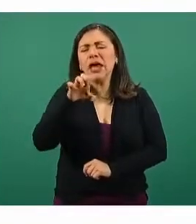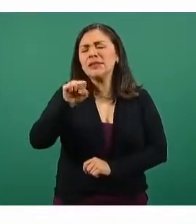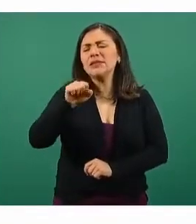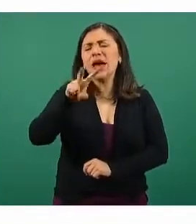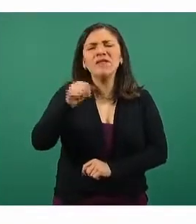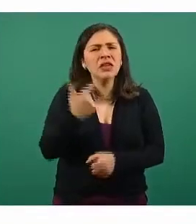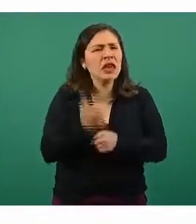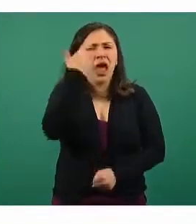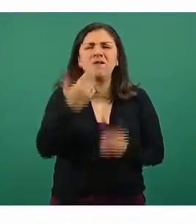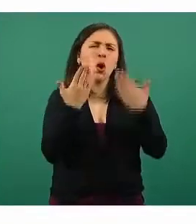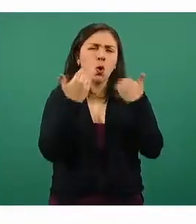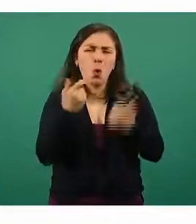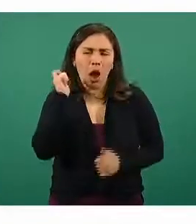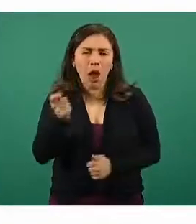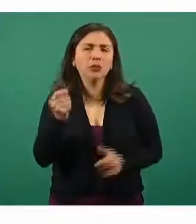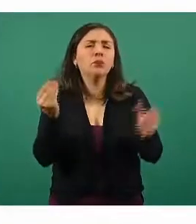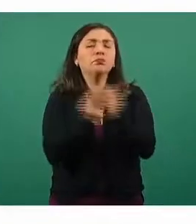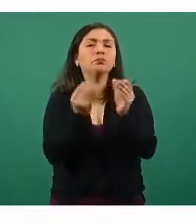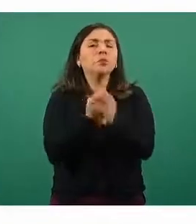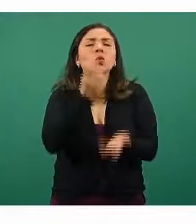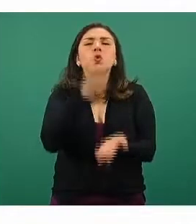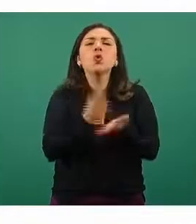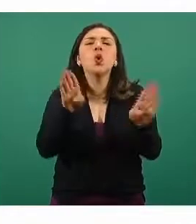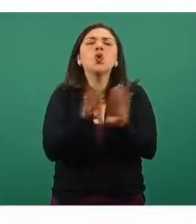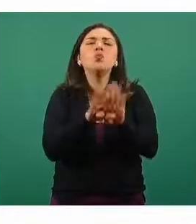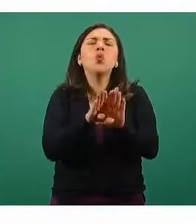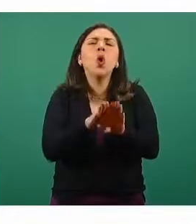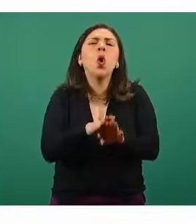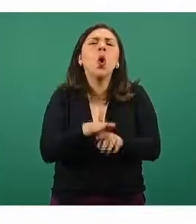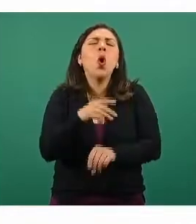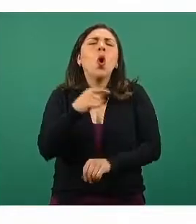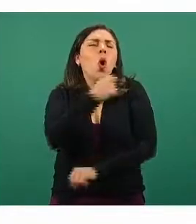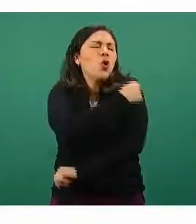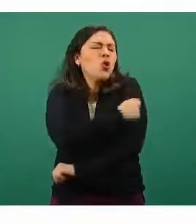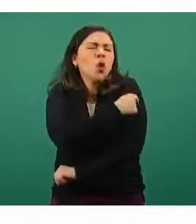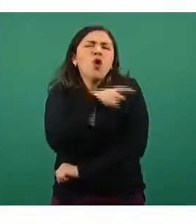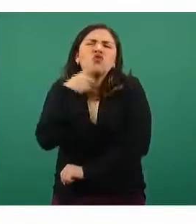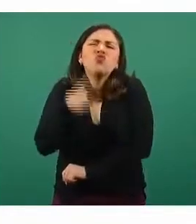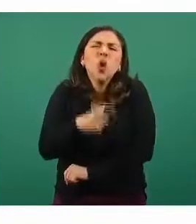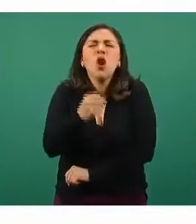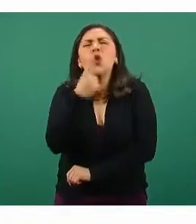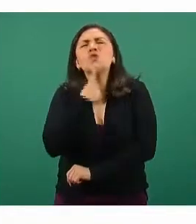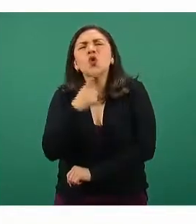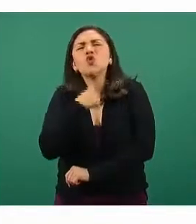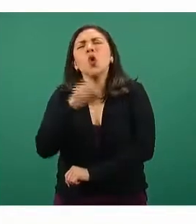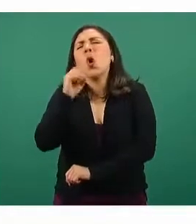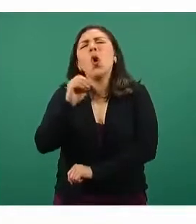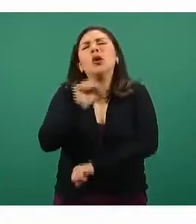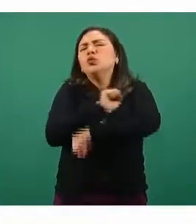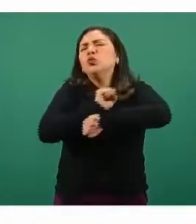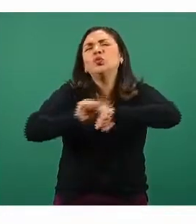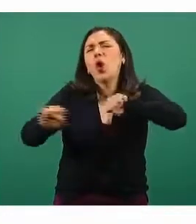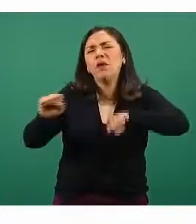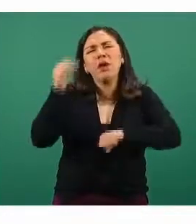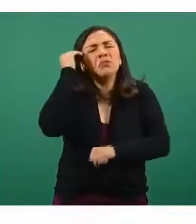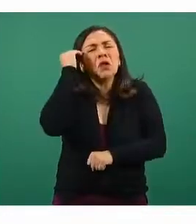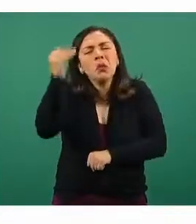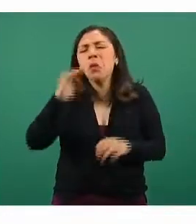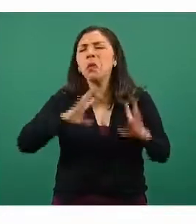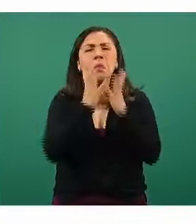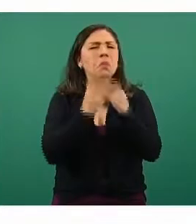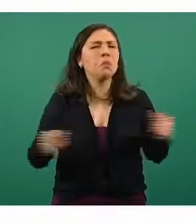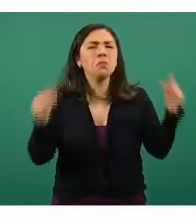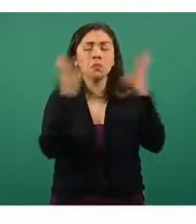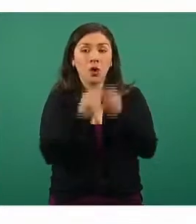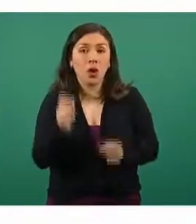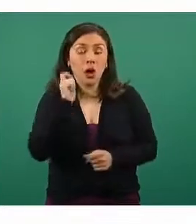ESAVIS no graves y corresponden solo a reacciones locales, reacciones temporales pasajeras que en su momento se producen